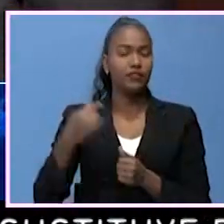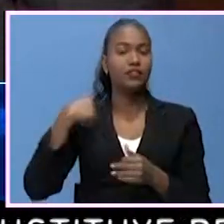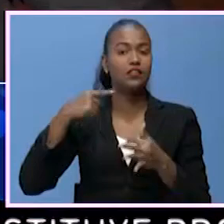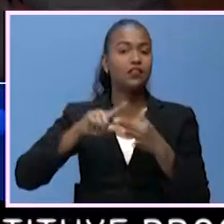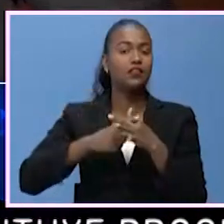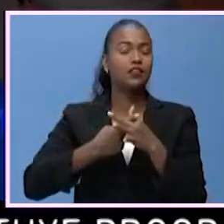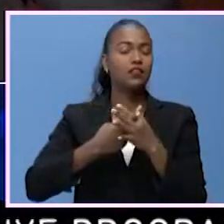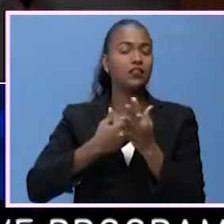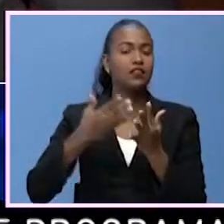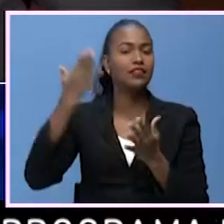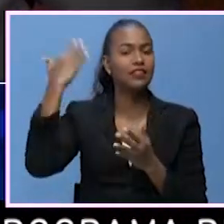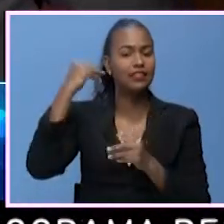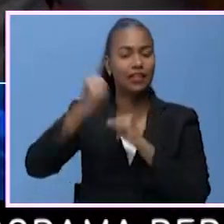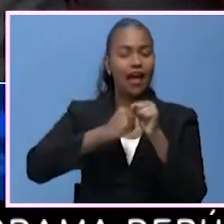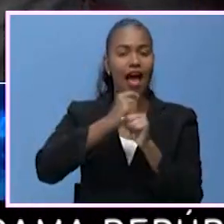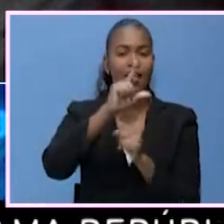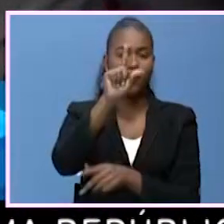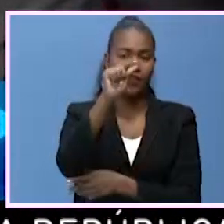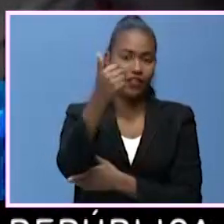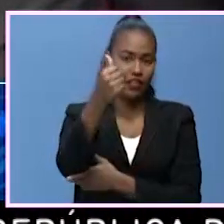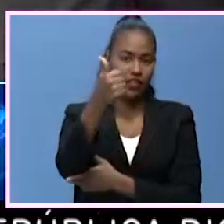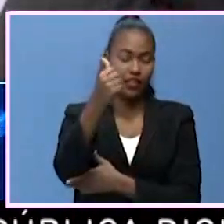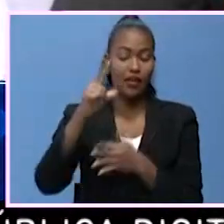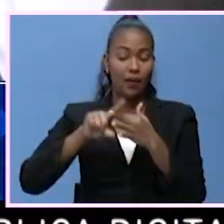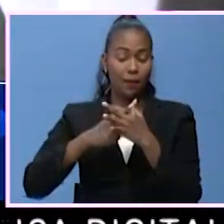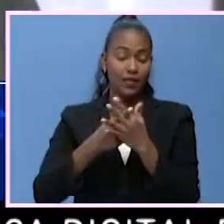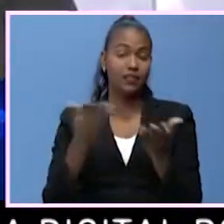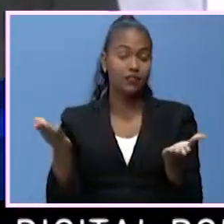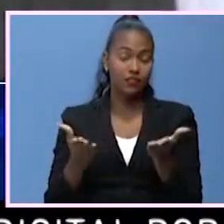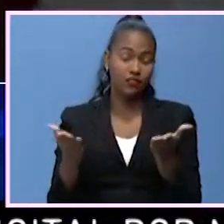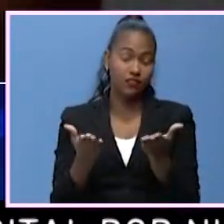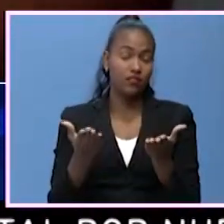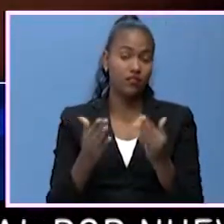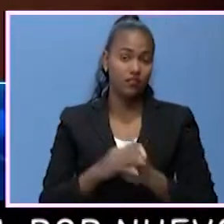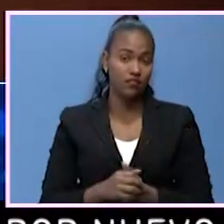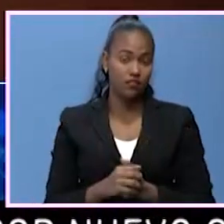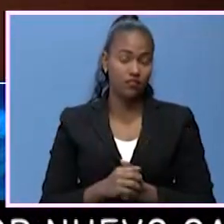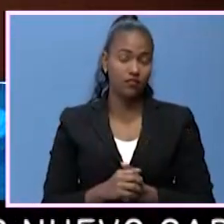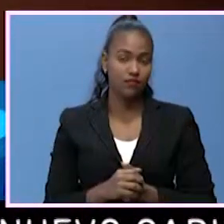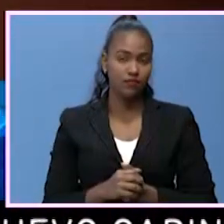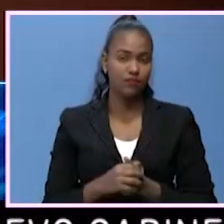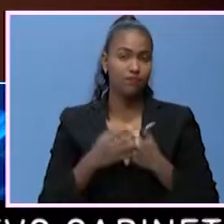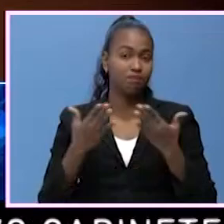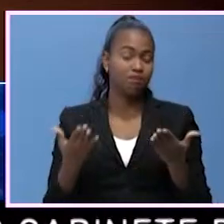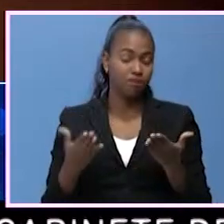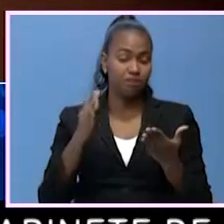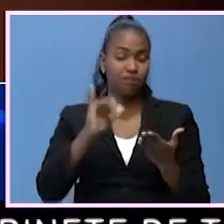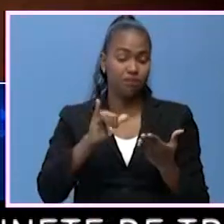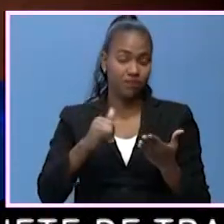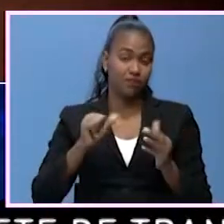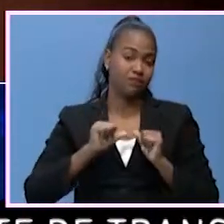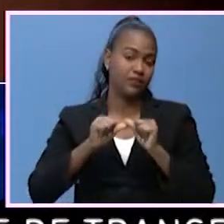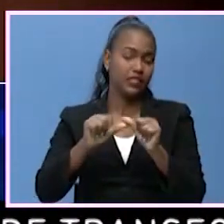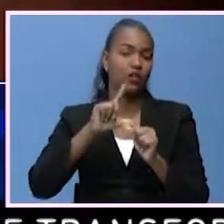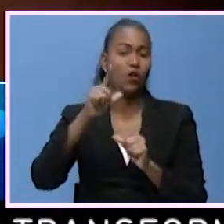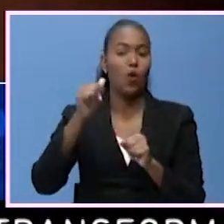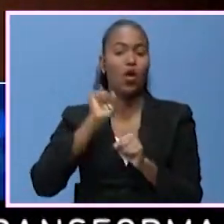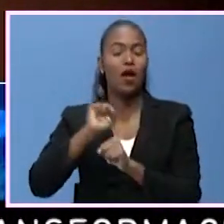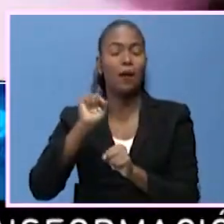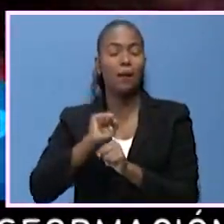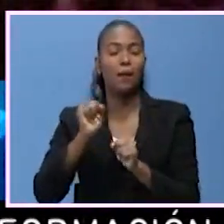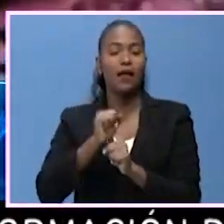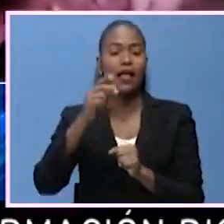inicié en el 2010, empecé esto y bueno, esto es mi pasión. Luego trabajé en